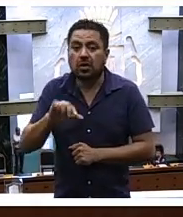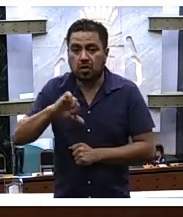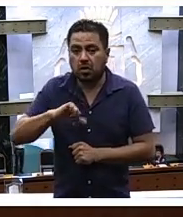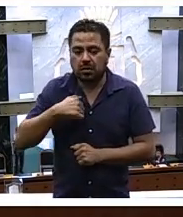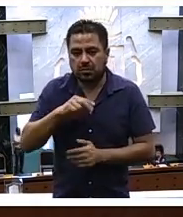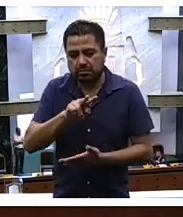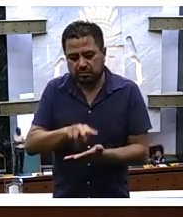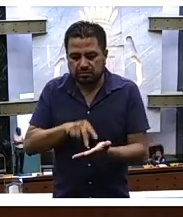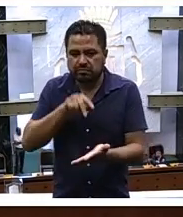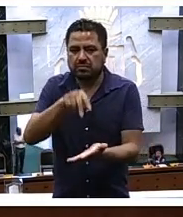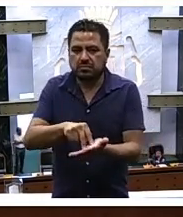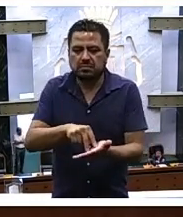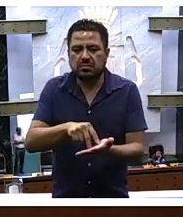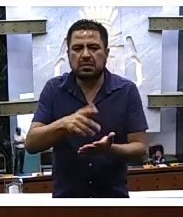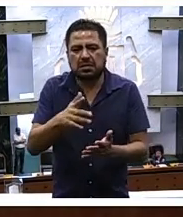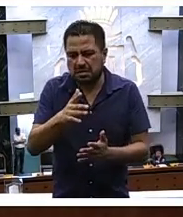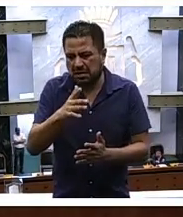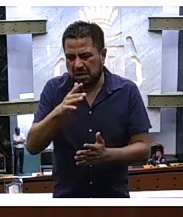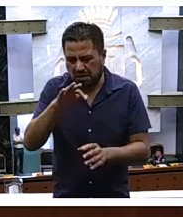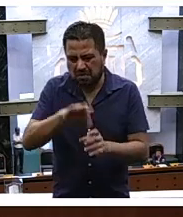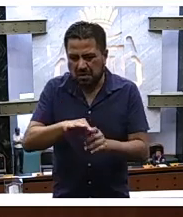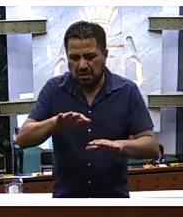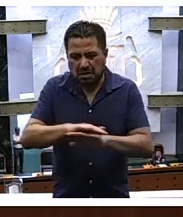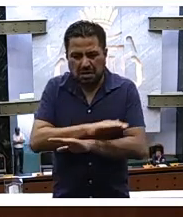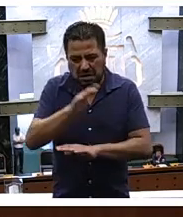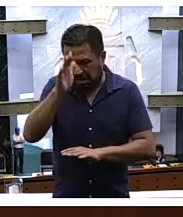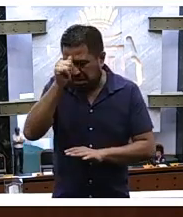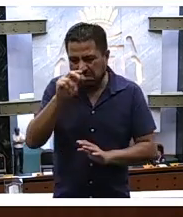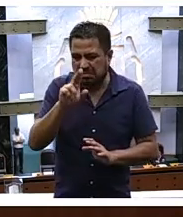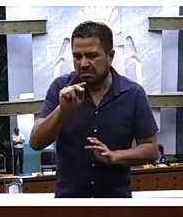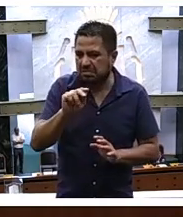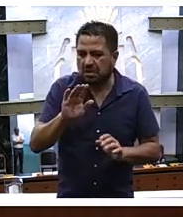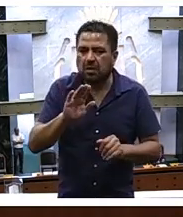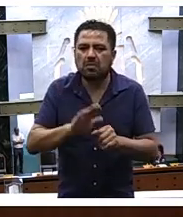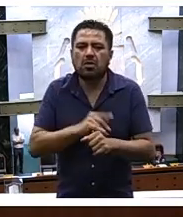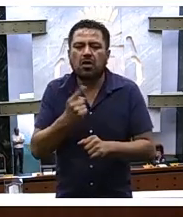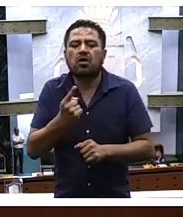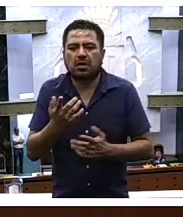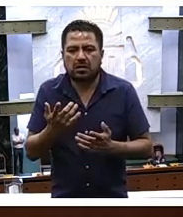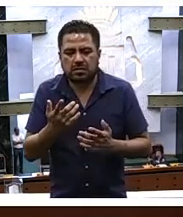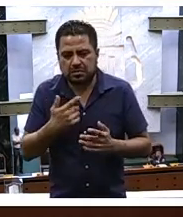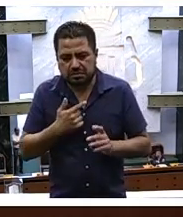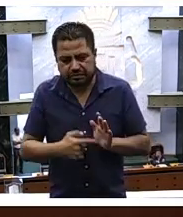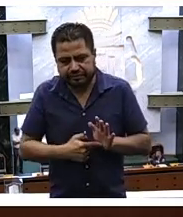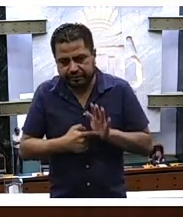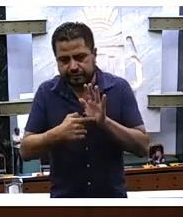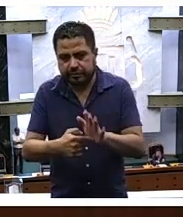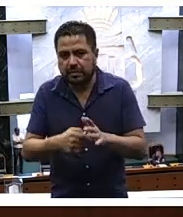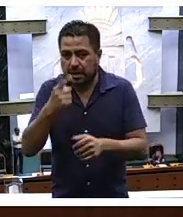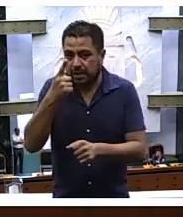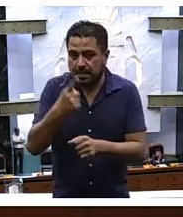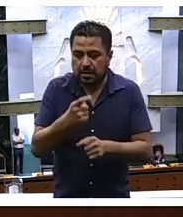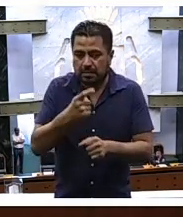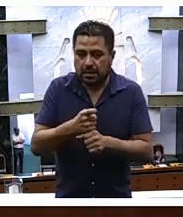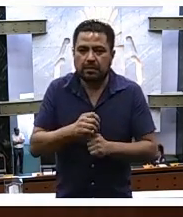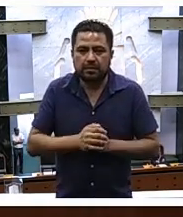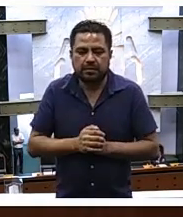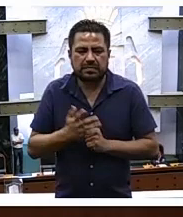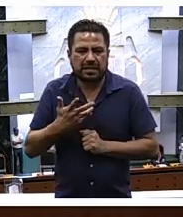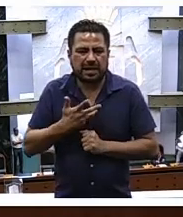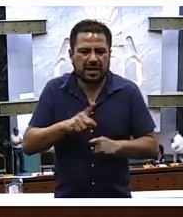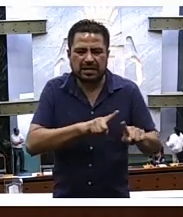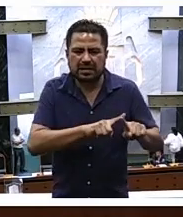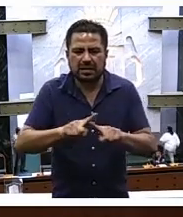esta tribuna a razonar mi voto en contra de este dictamen a razón de las siguientes consideraciones. Primero, existen